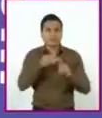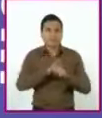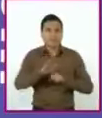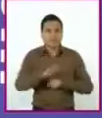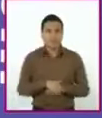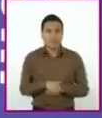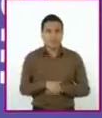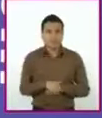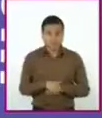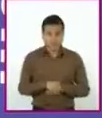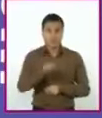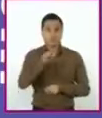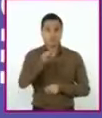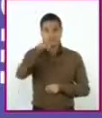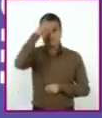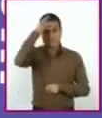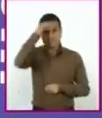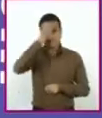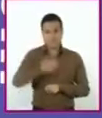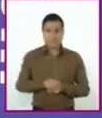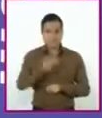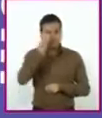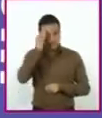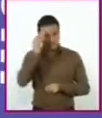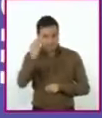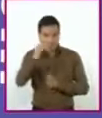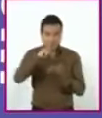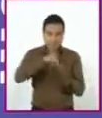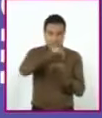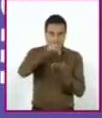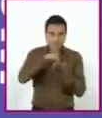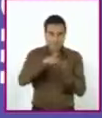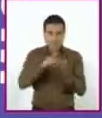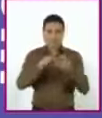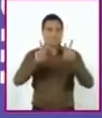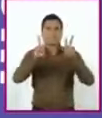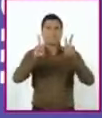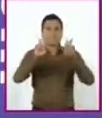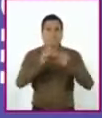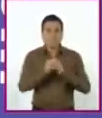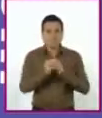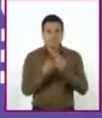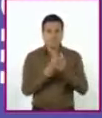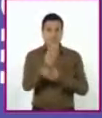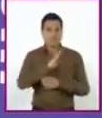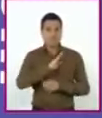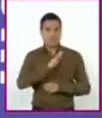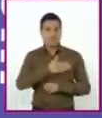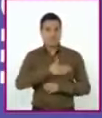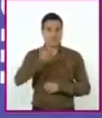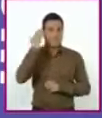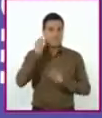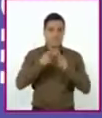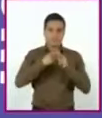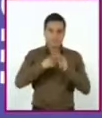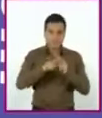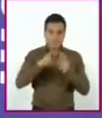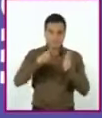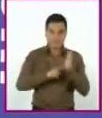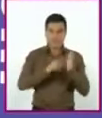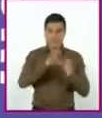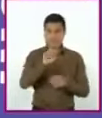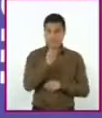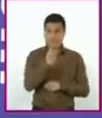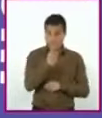y espacialmente los principales procesos y hechos de Nueva España, desde su fundación en